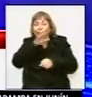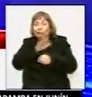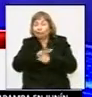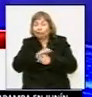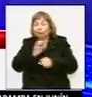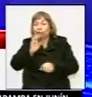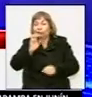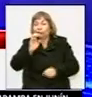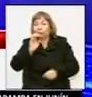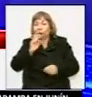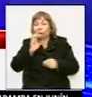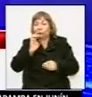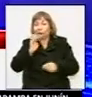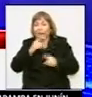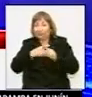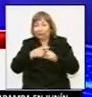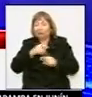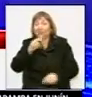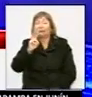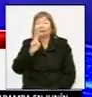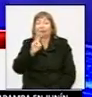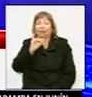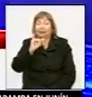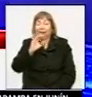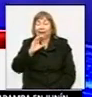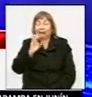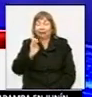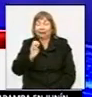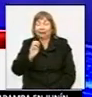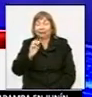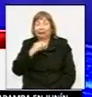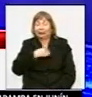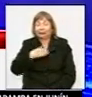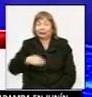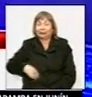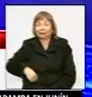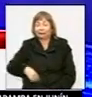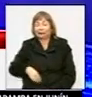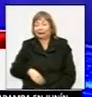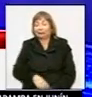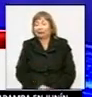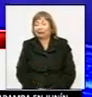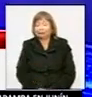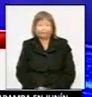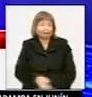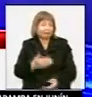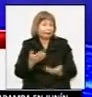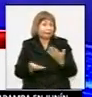ex viceministro de Patrimonio Cultural, Luis Villacorta Ostolaza,